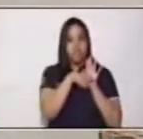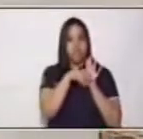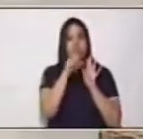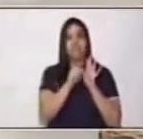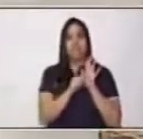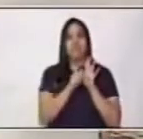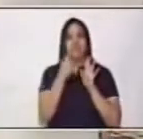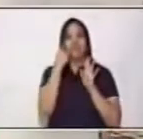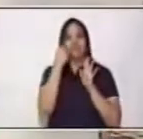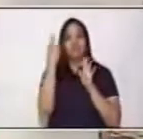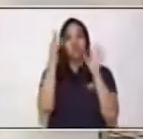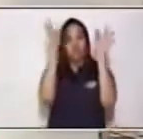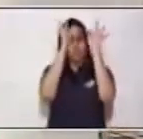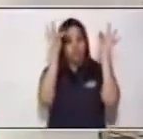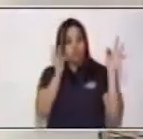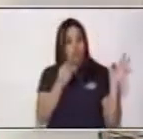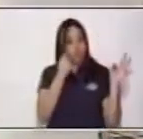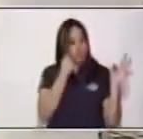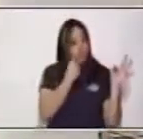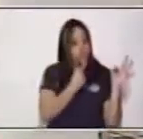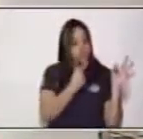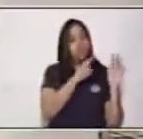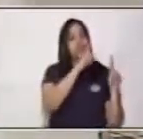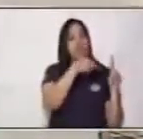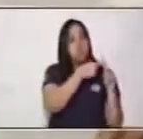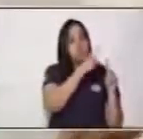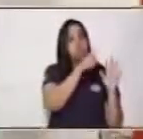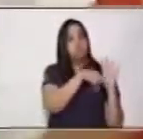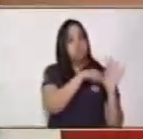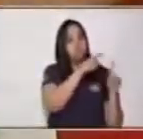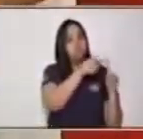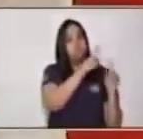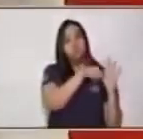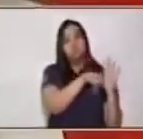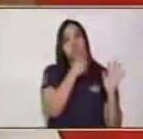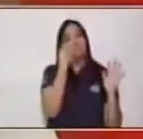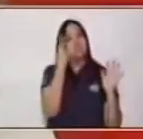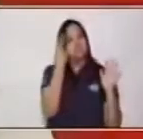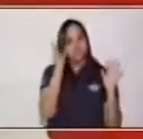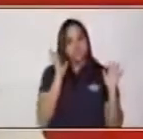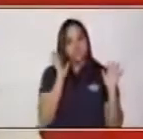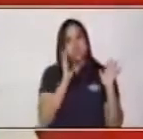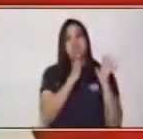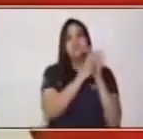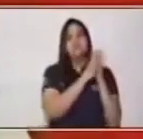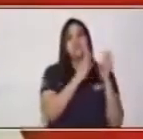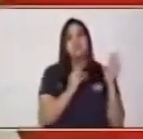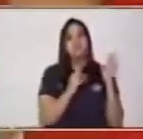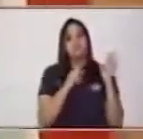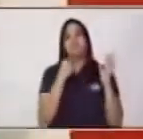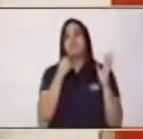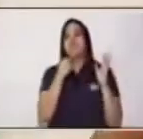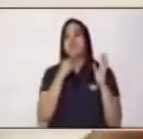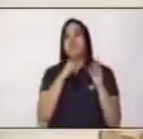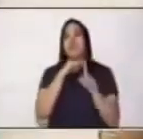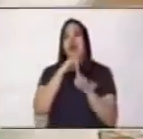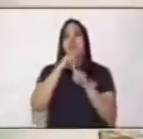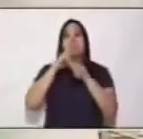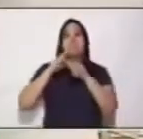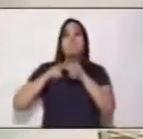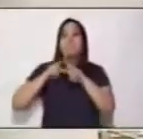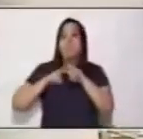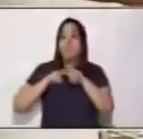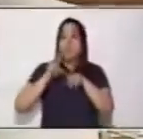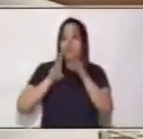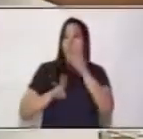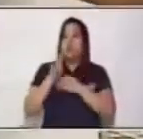El formato nos dice positivo, negativo, positivo, signo negativo. Multiplicación de los dos términos.